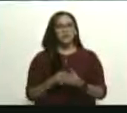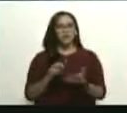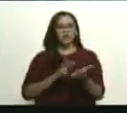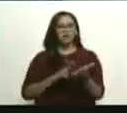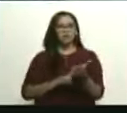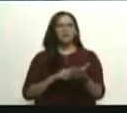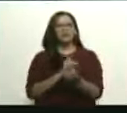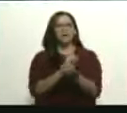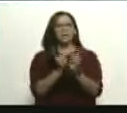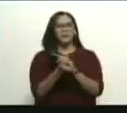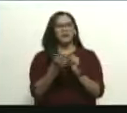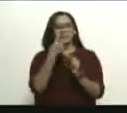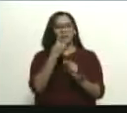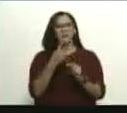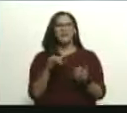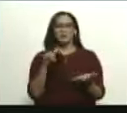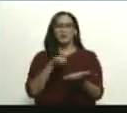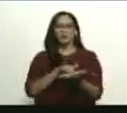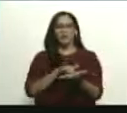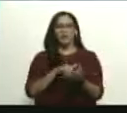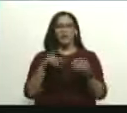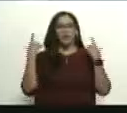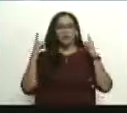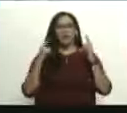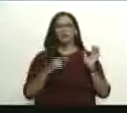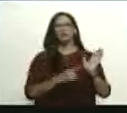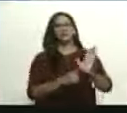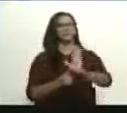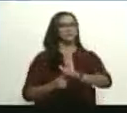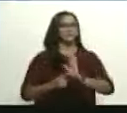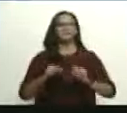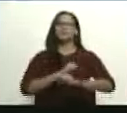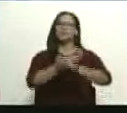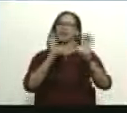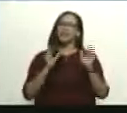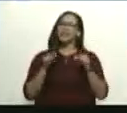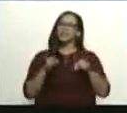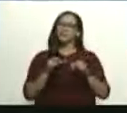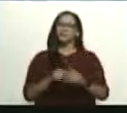que está cambiando, y lo que estamos viendo hoy en Maiquetía es un ejemplo claro y